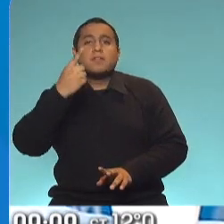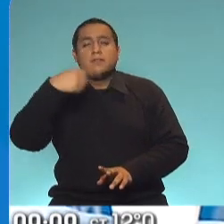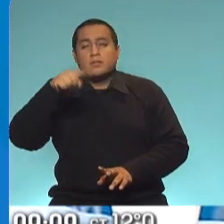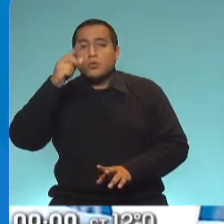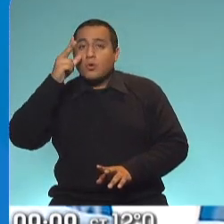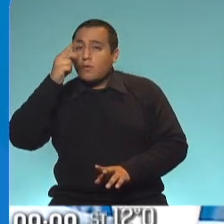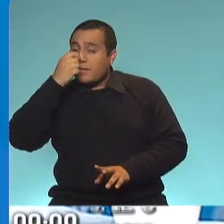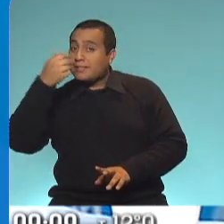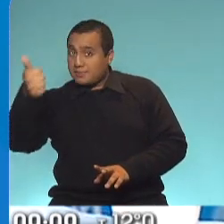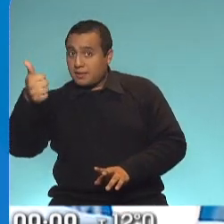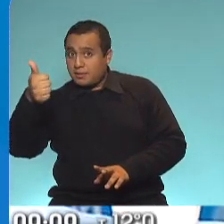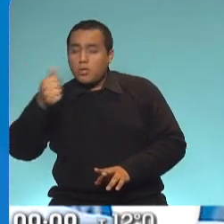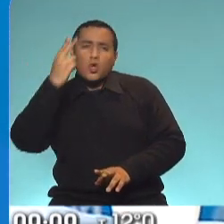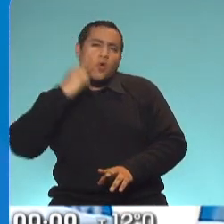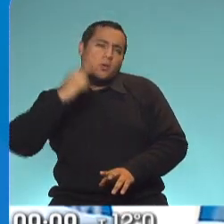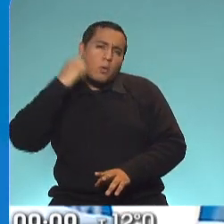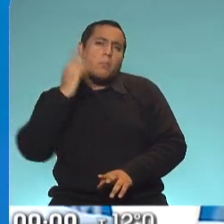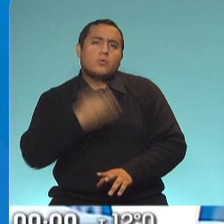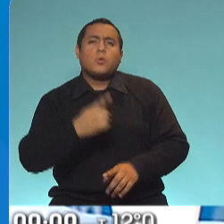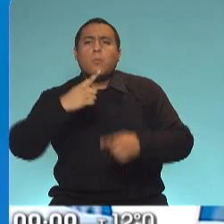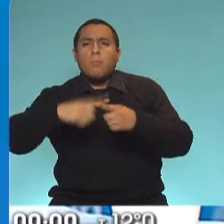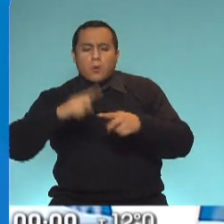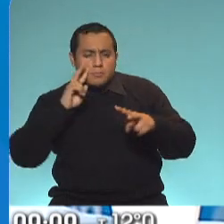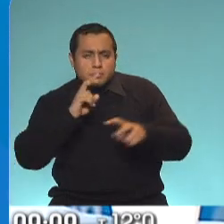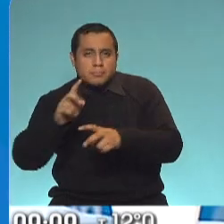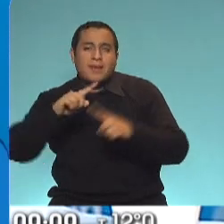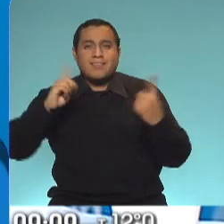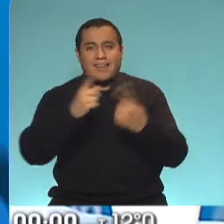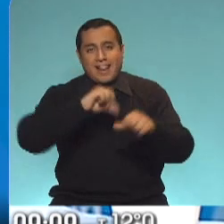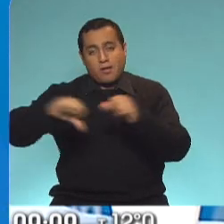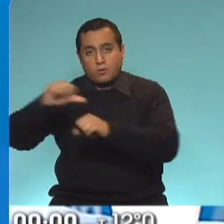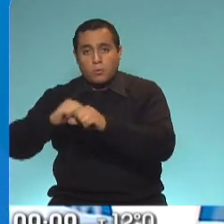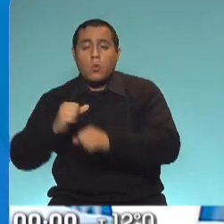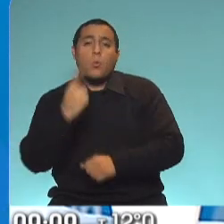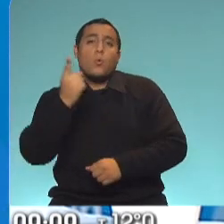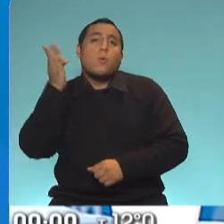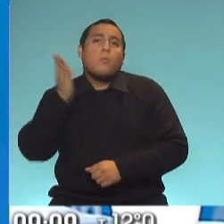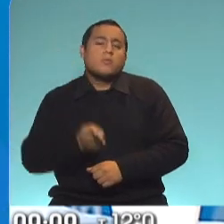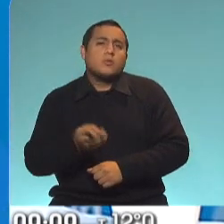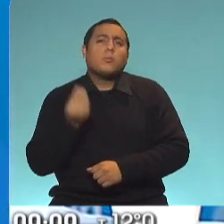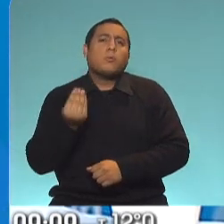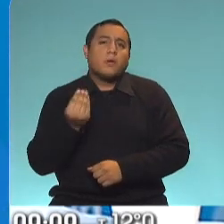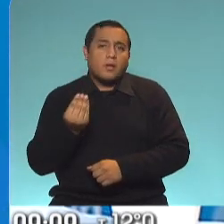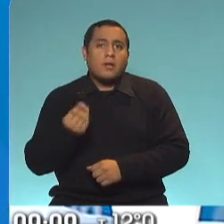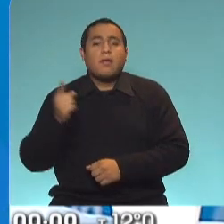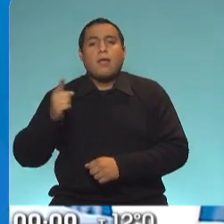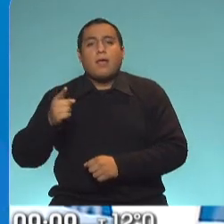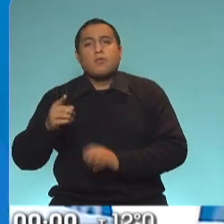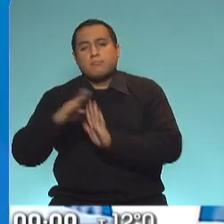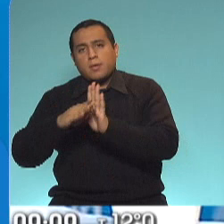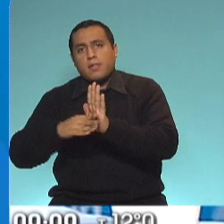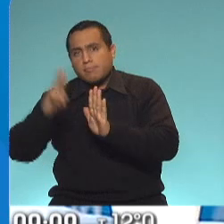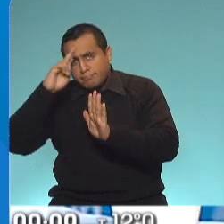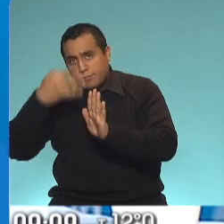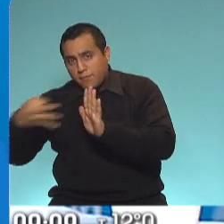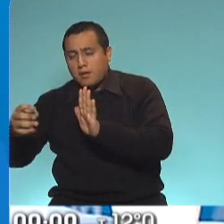68.926, el 99% por examen de laboratorio negativo, un 1% por no cumplir criterio epidemiológico de la definición